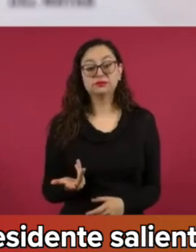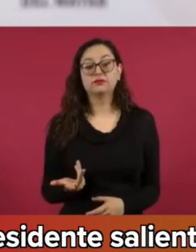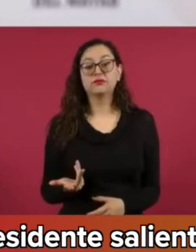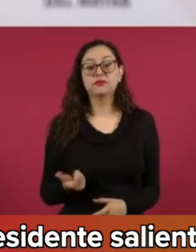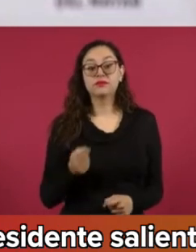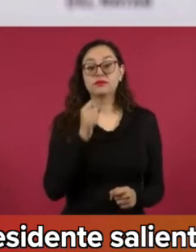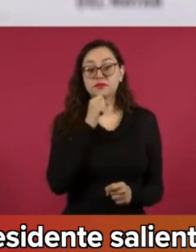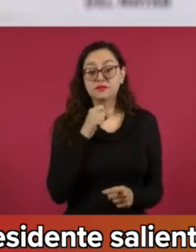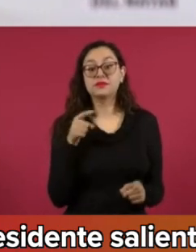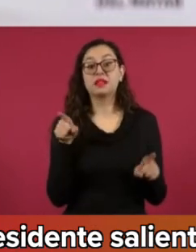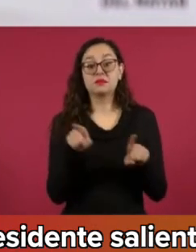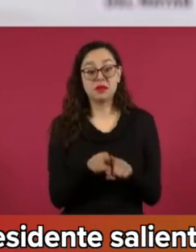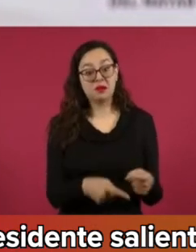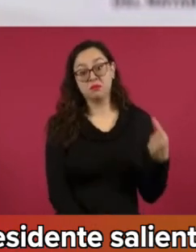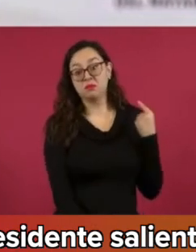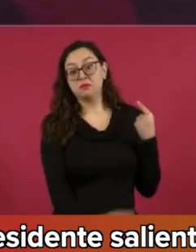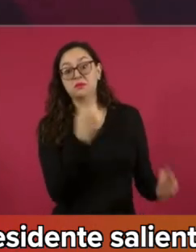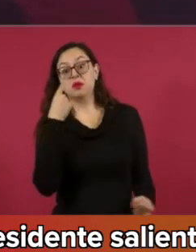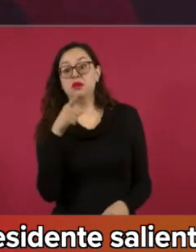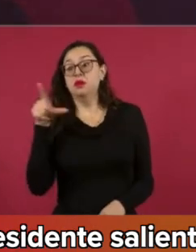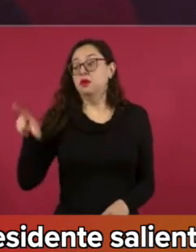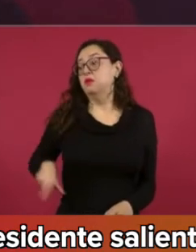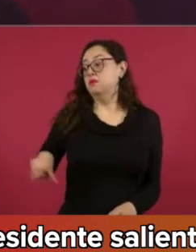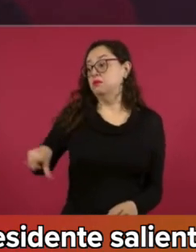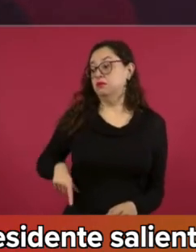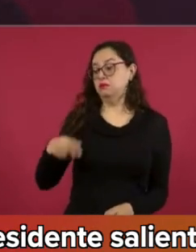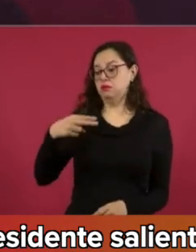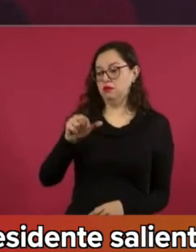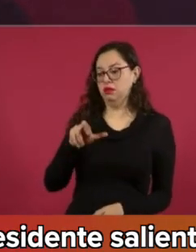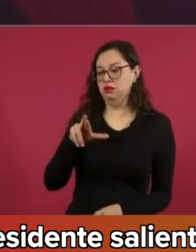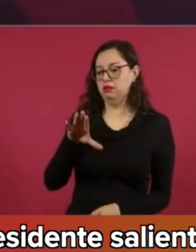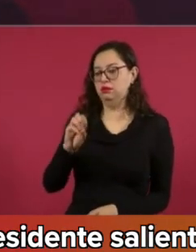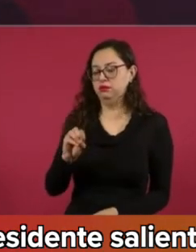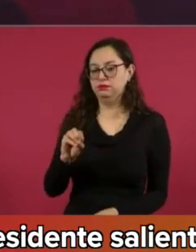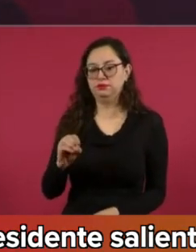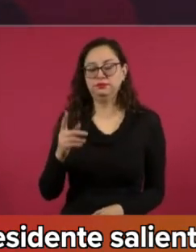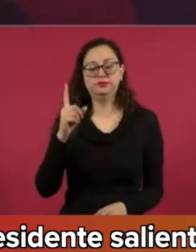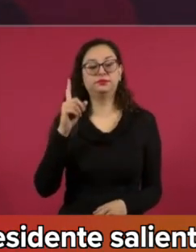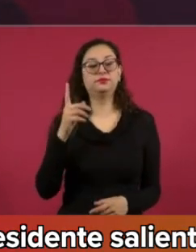narcogobierno el nuestro y